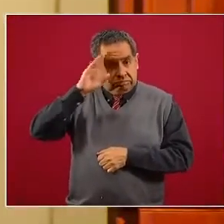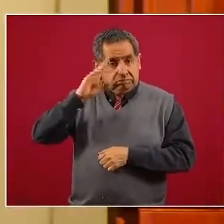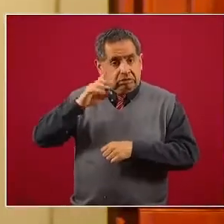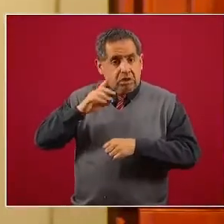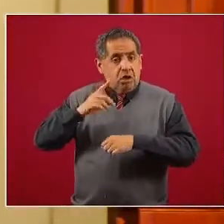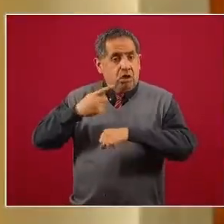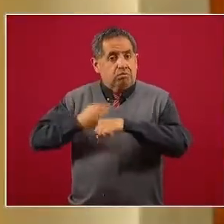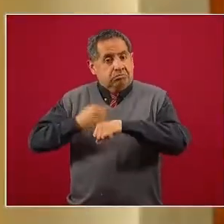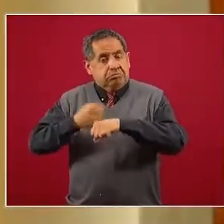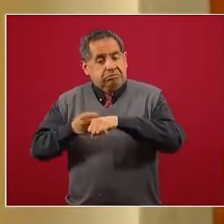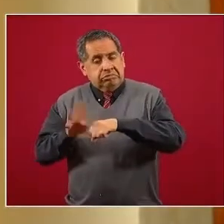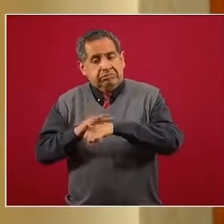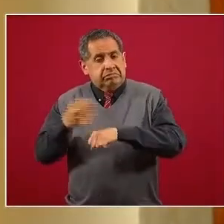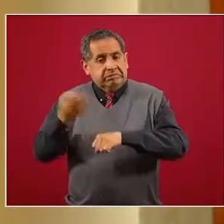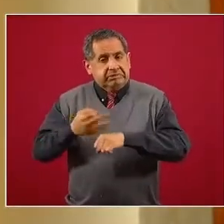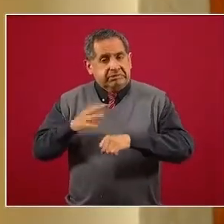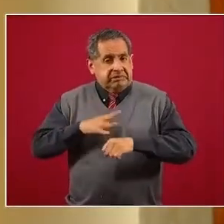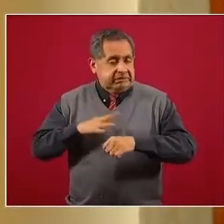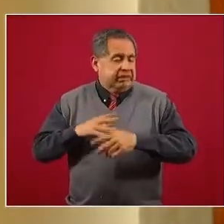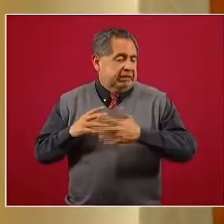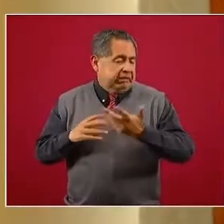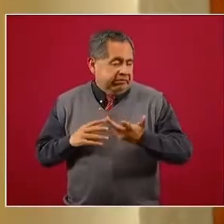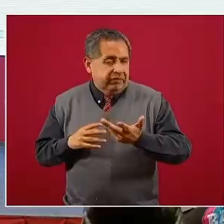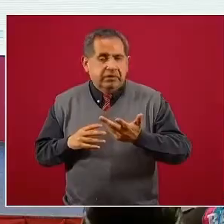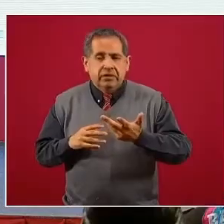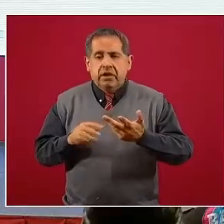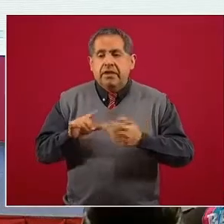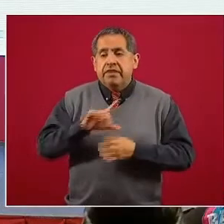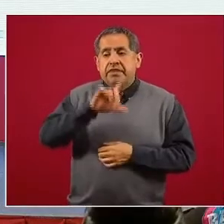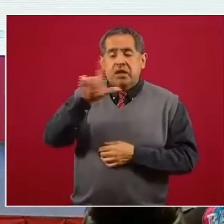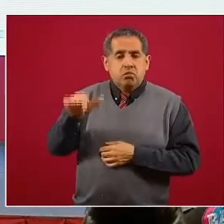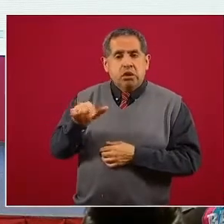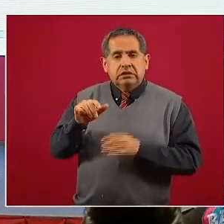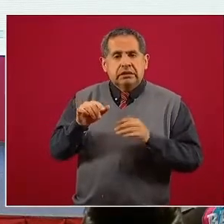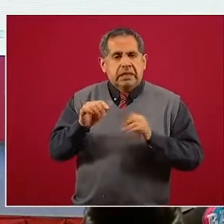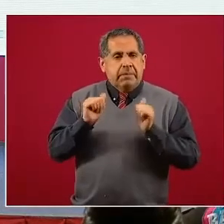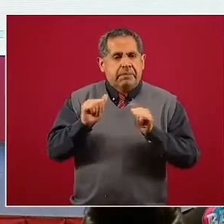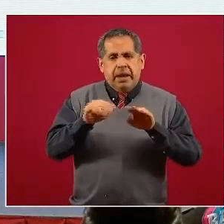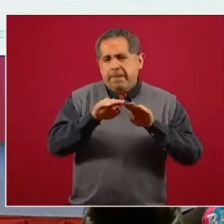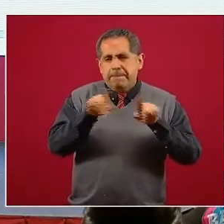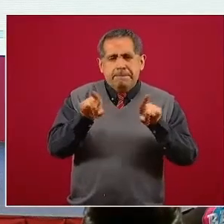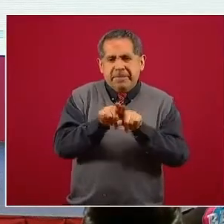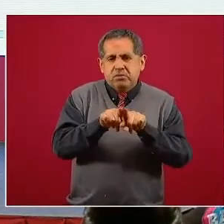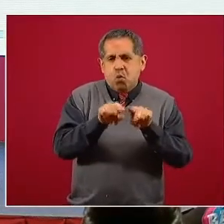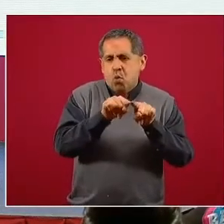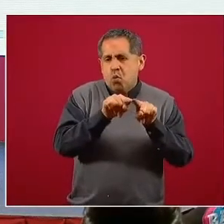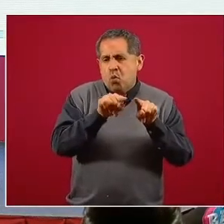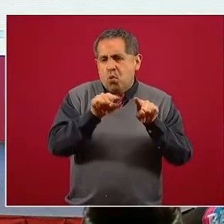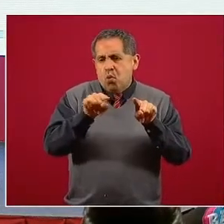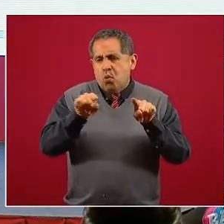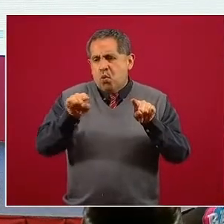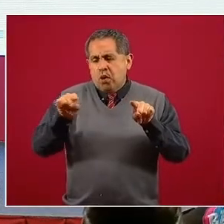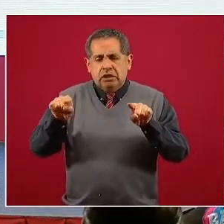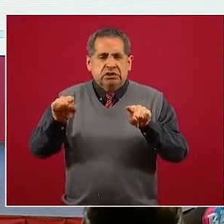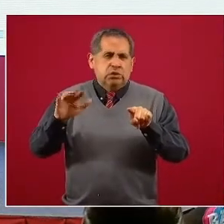60%, 58% aproximadamente, y luego se mantuvo prácticamente en un nivel estable alrededor